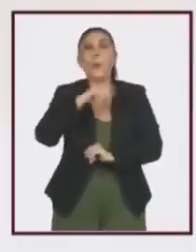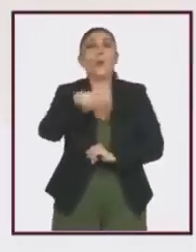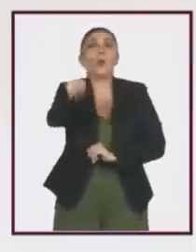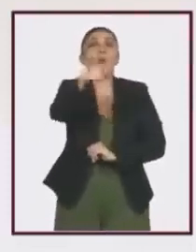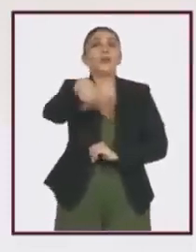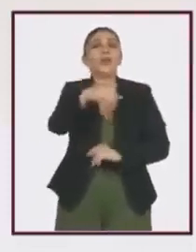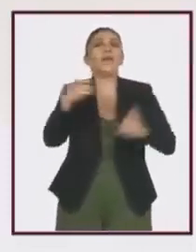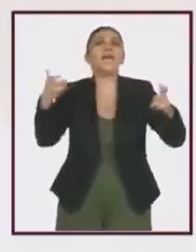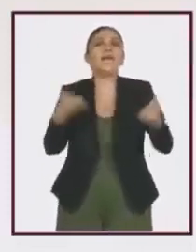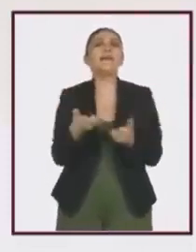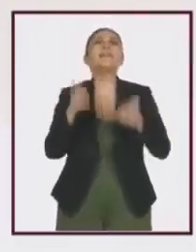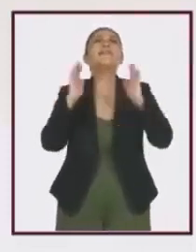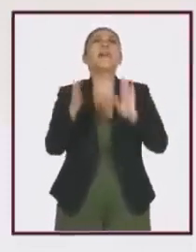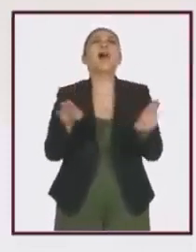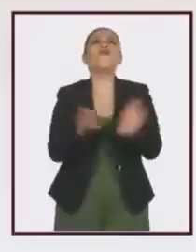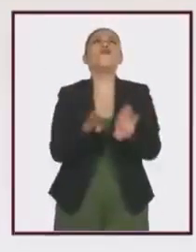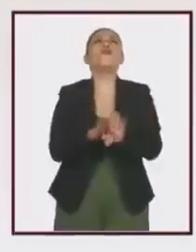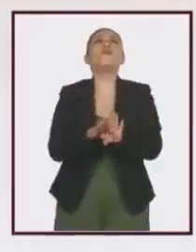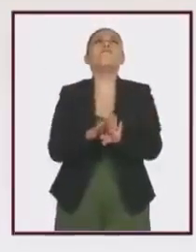ustedes ya